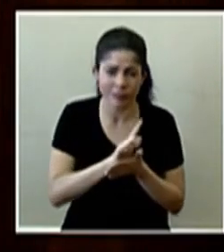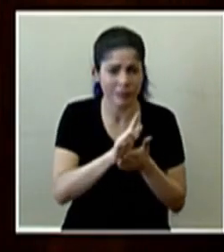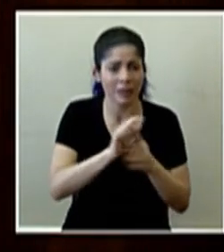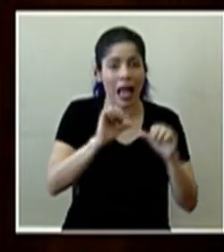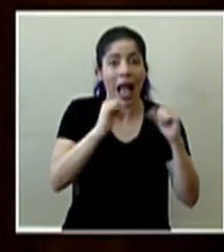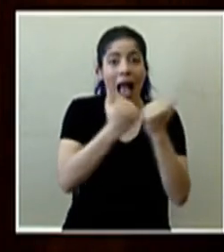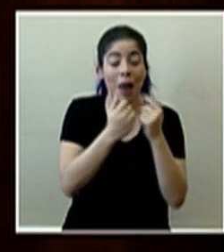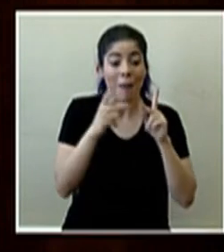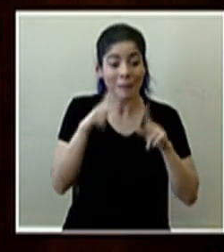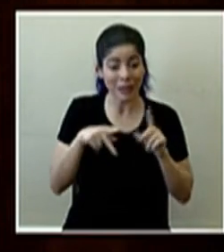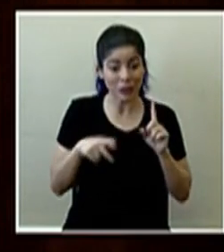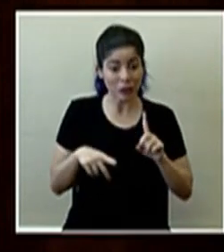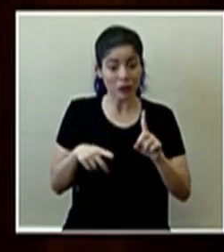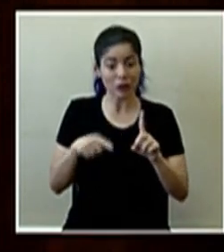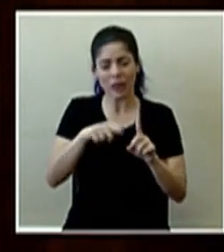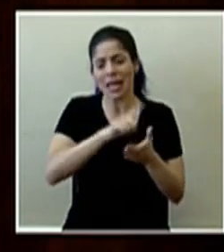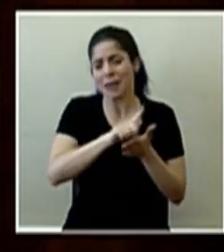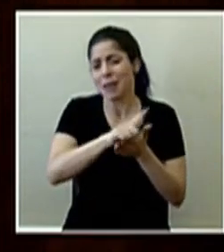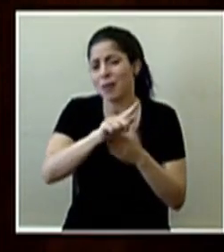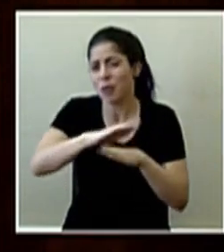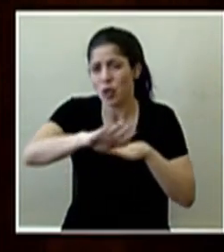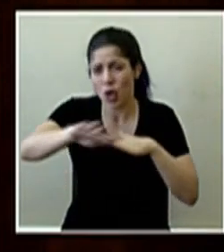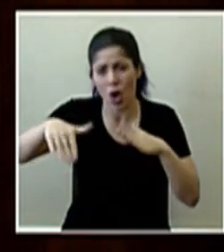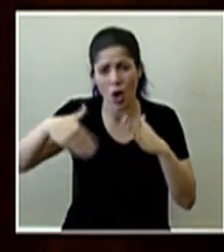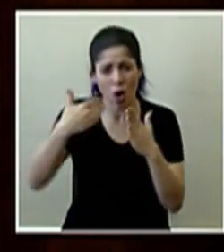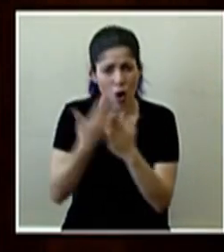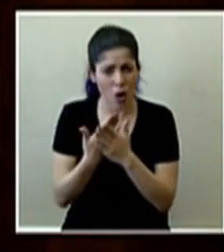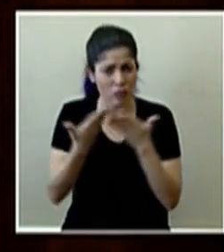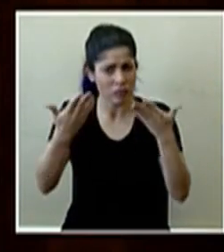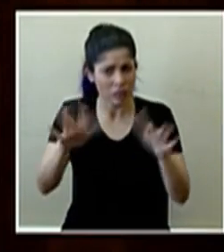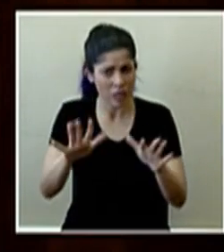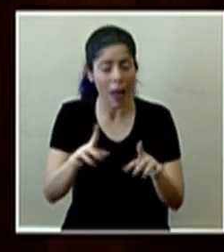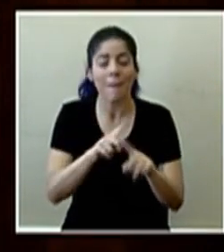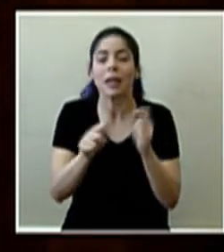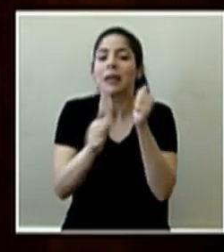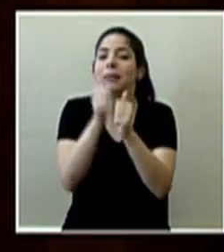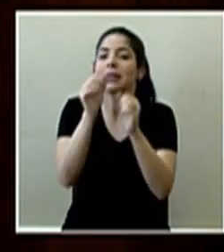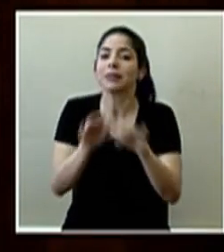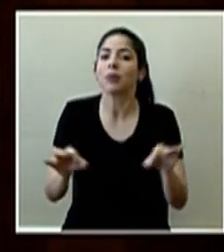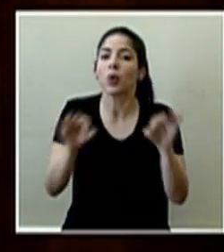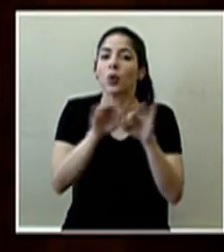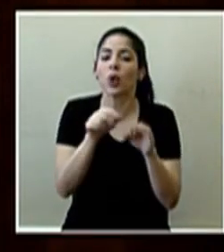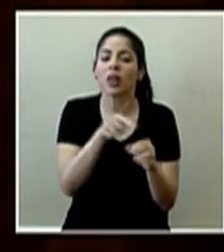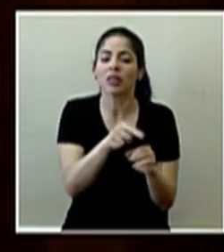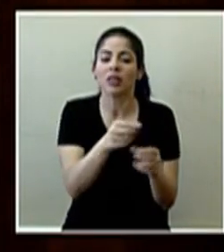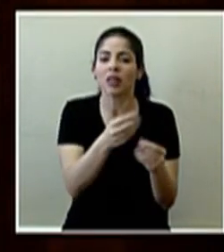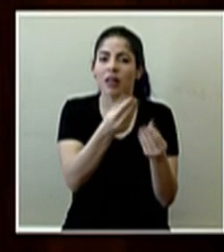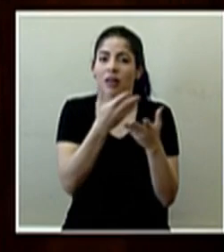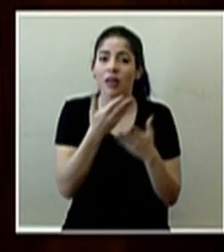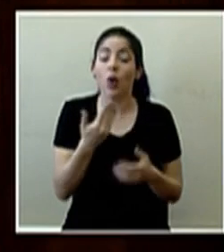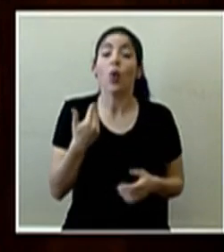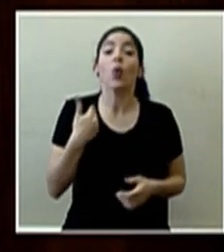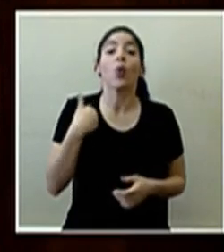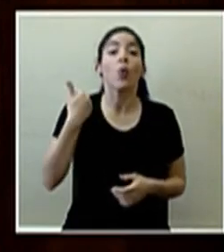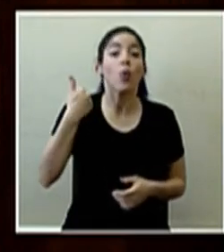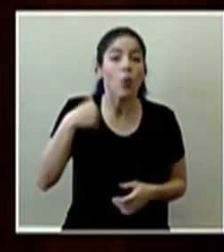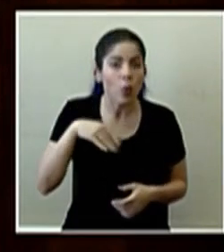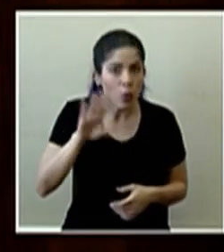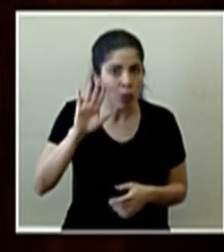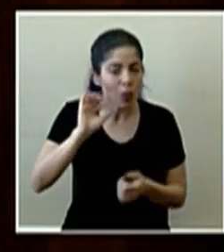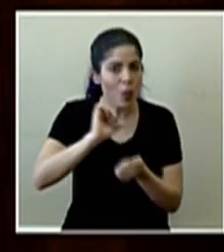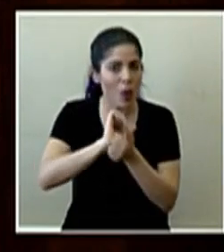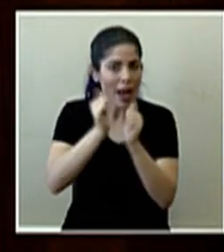las áreas donde estuvo la persona y tal vez lo más importante que salió de esto, hubo un cambio